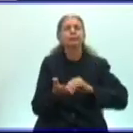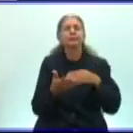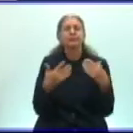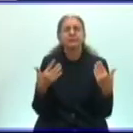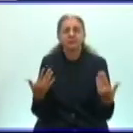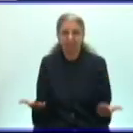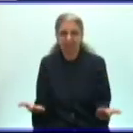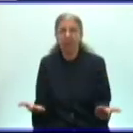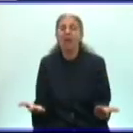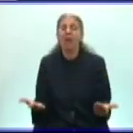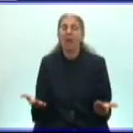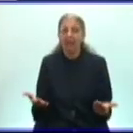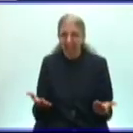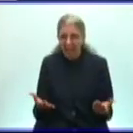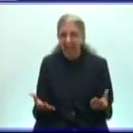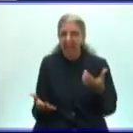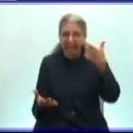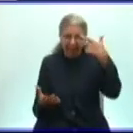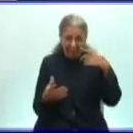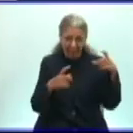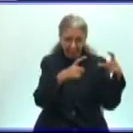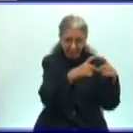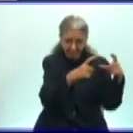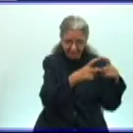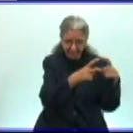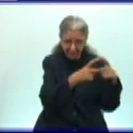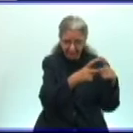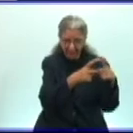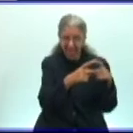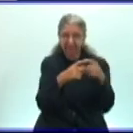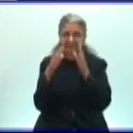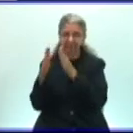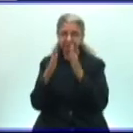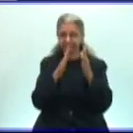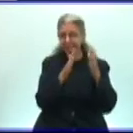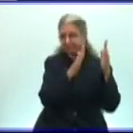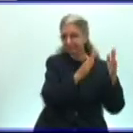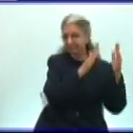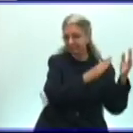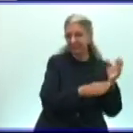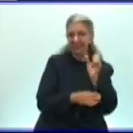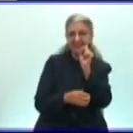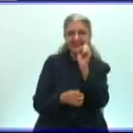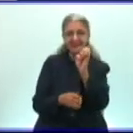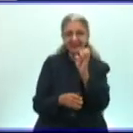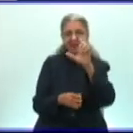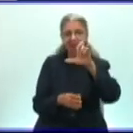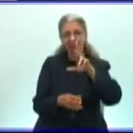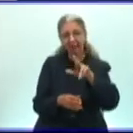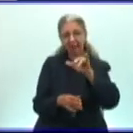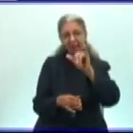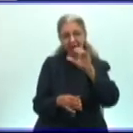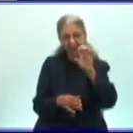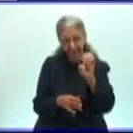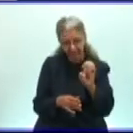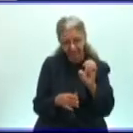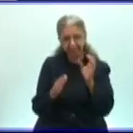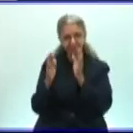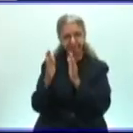Para el caso del amperímetro, ya lo habíamos visto también en el encuentro anterior, que este se conecta en